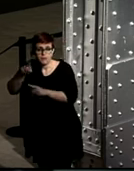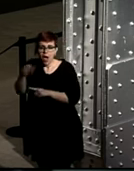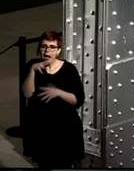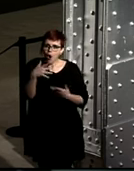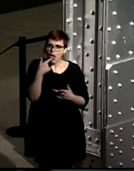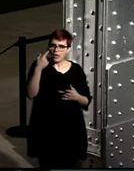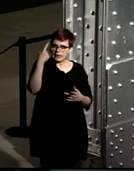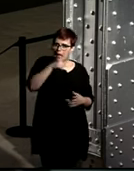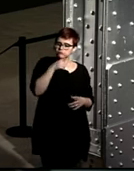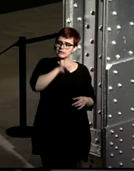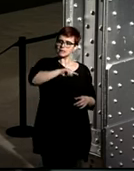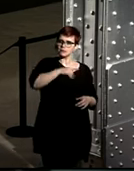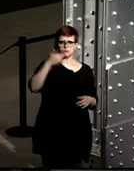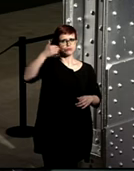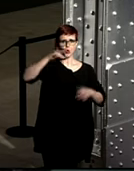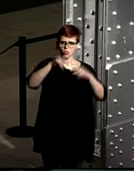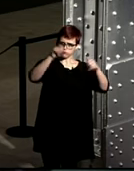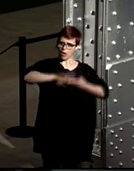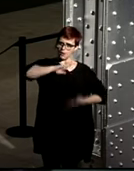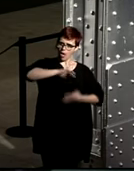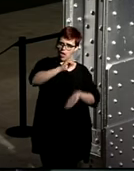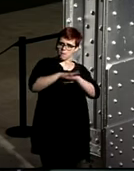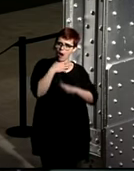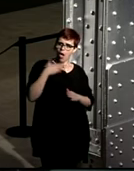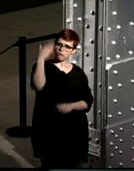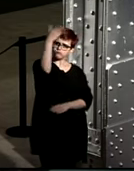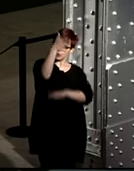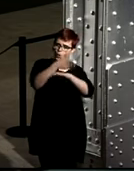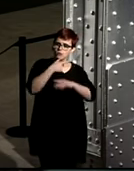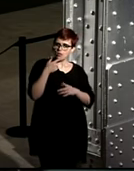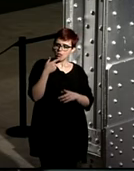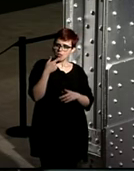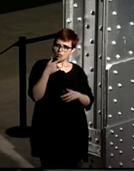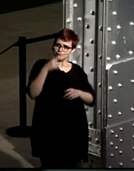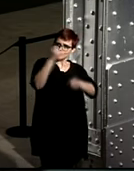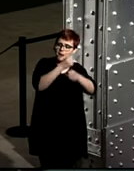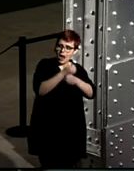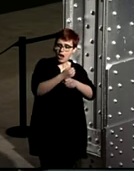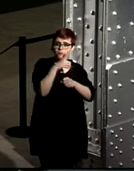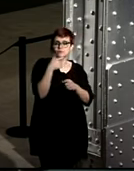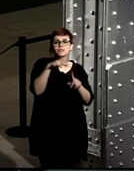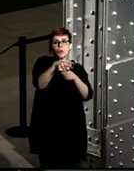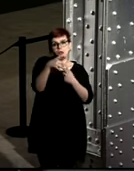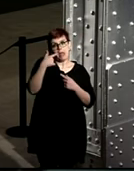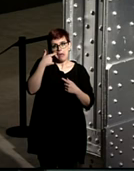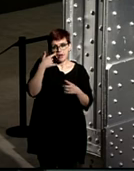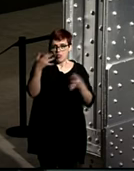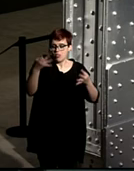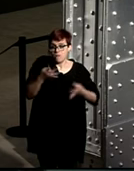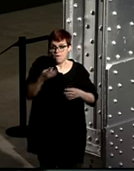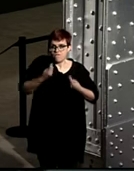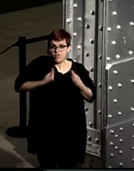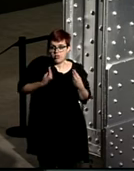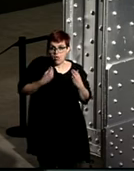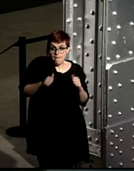delante, y los comienzos en países donde no dominas el idioma, donde realmente tienes que empezar de cero, no son fáciles. Entonces,